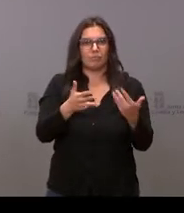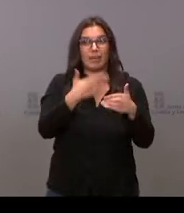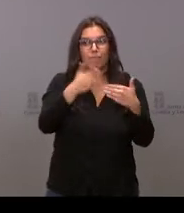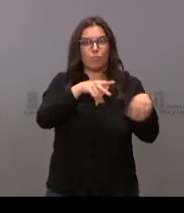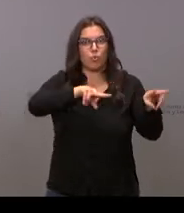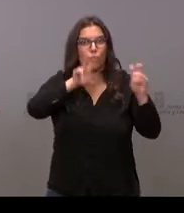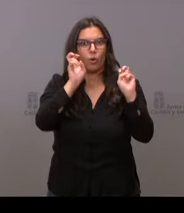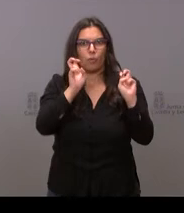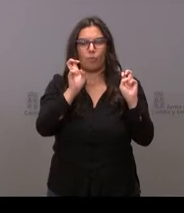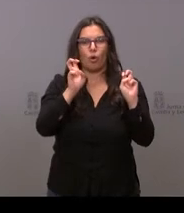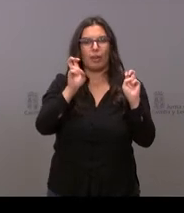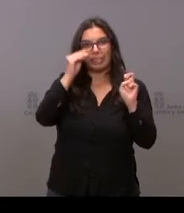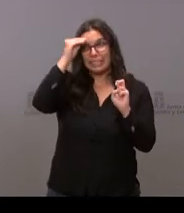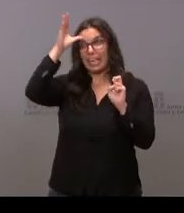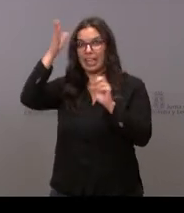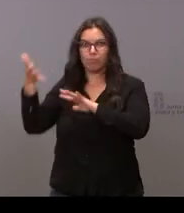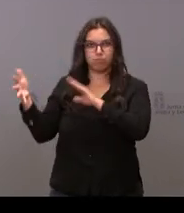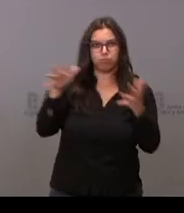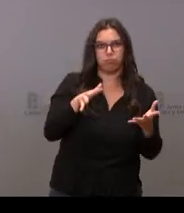y el conocimiento